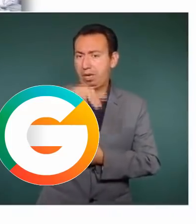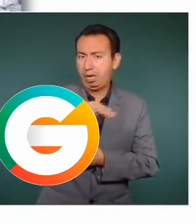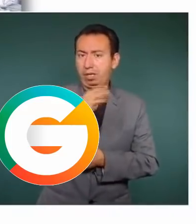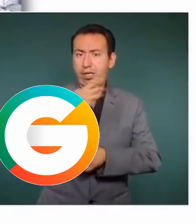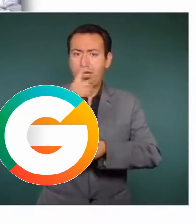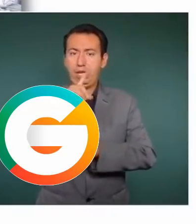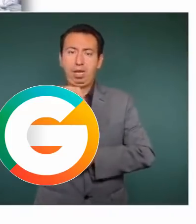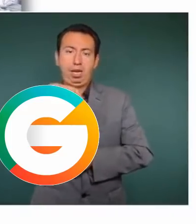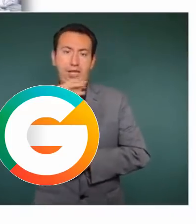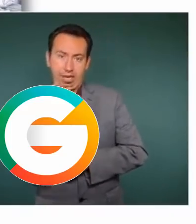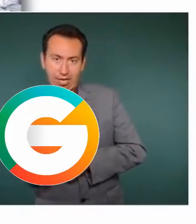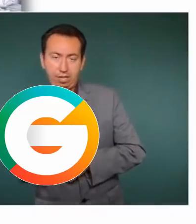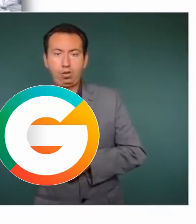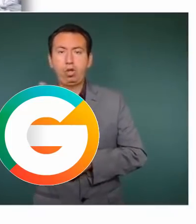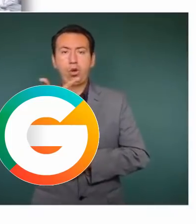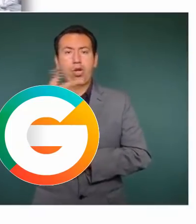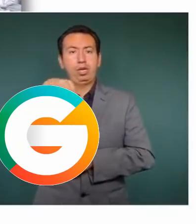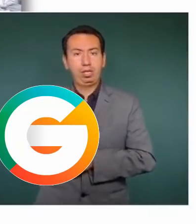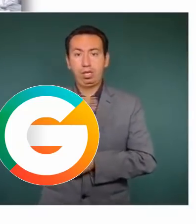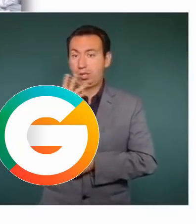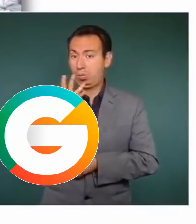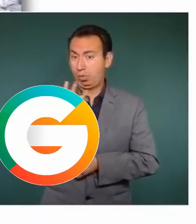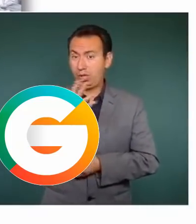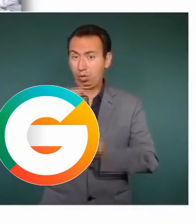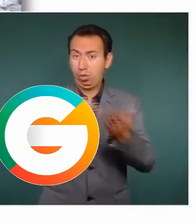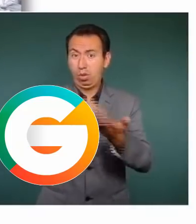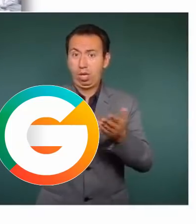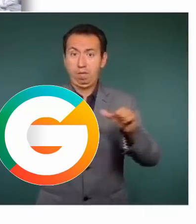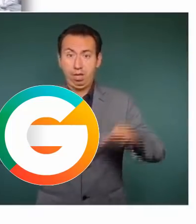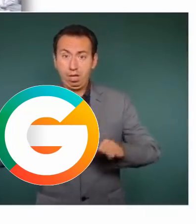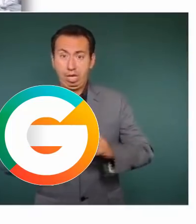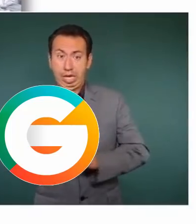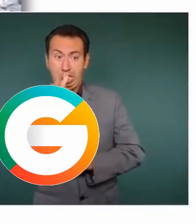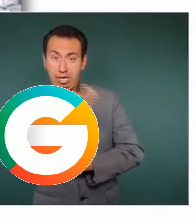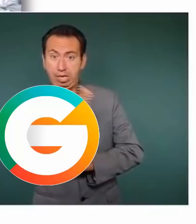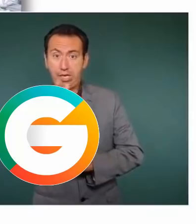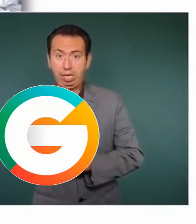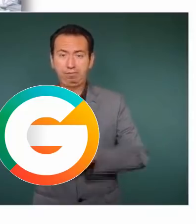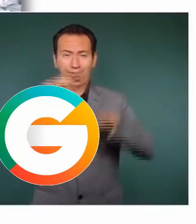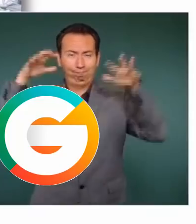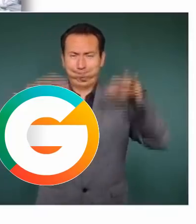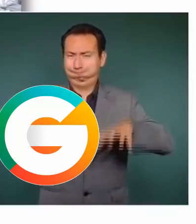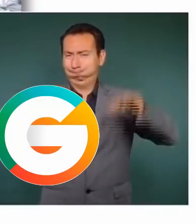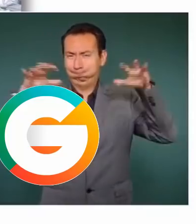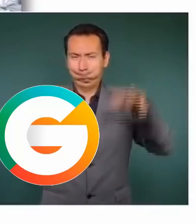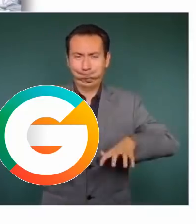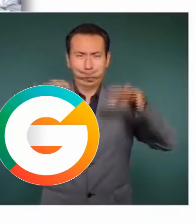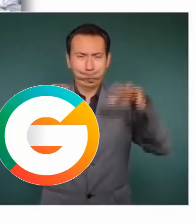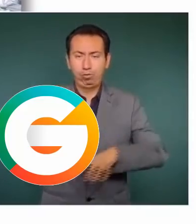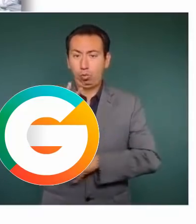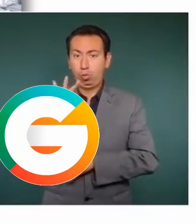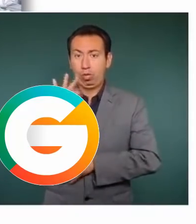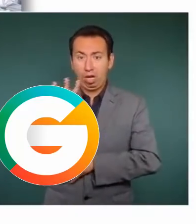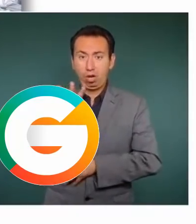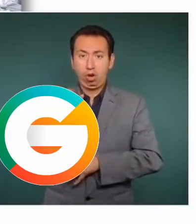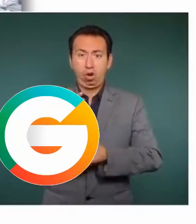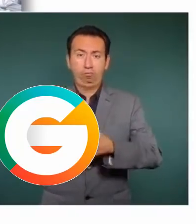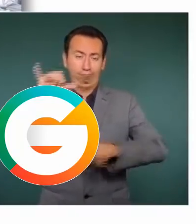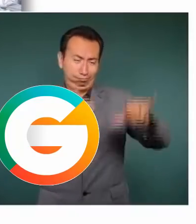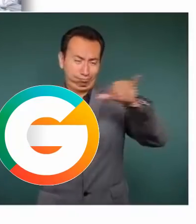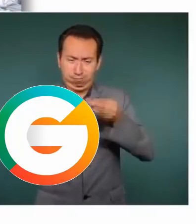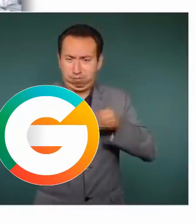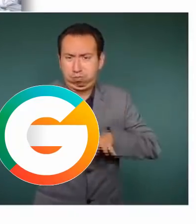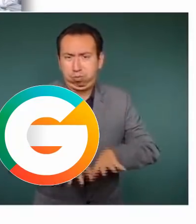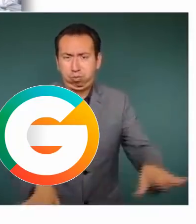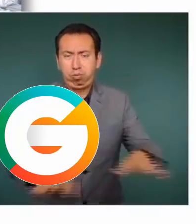habiendo atendido 4 eventos en donde estuvo presente lluvia, 45 de derrames químicos,